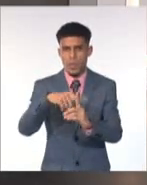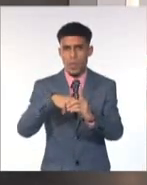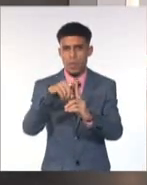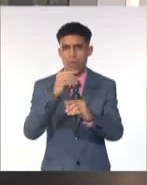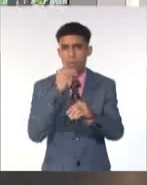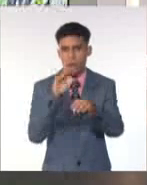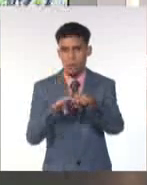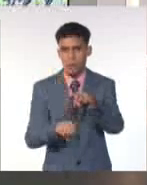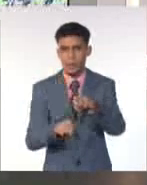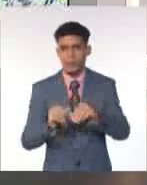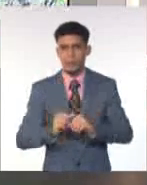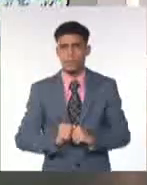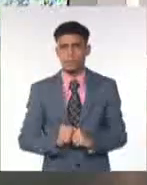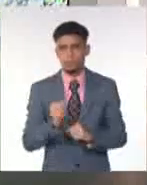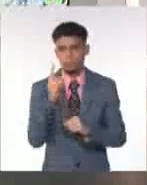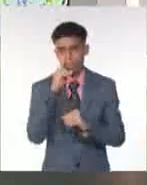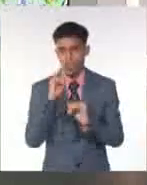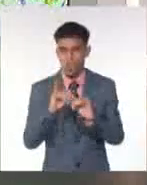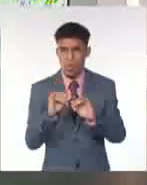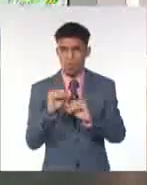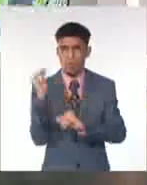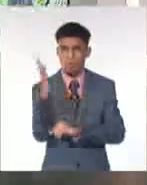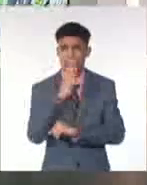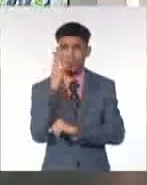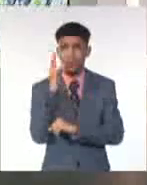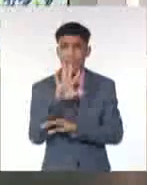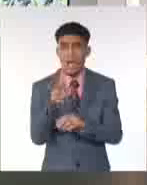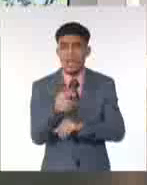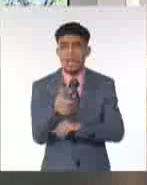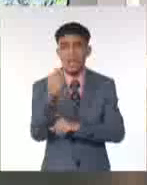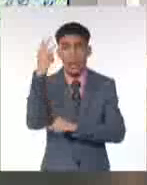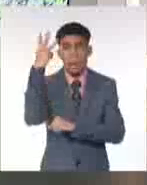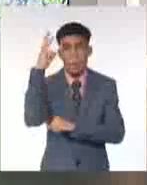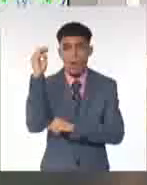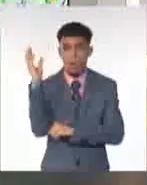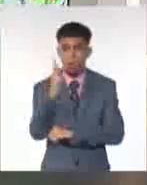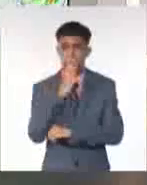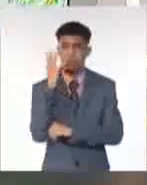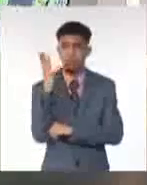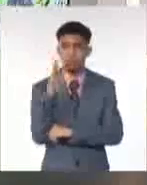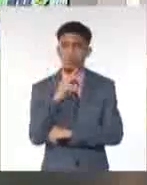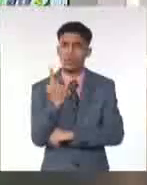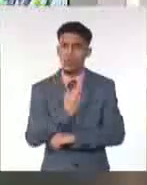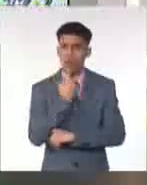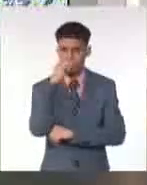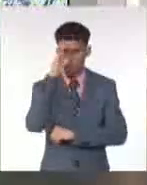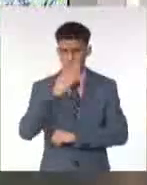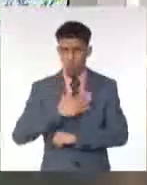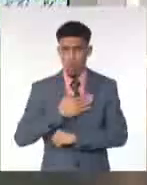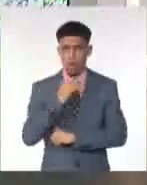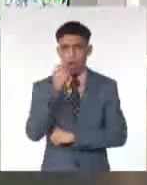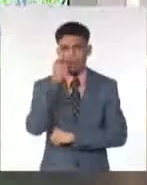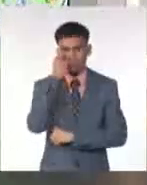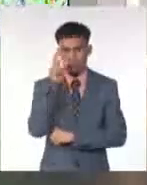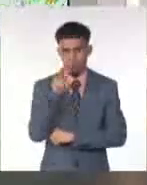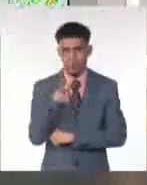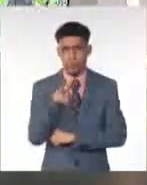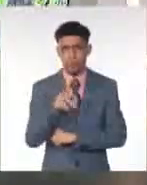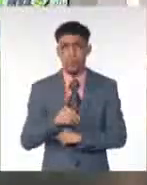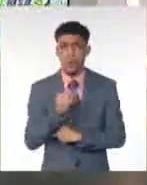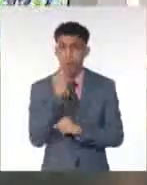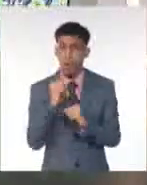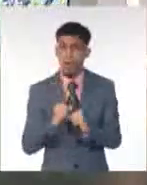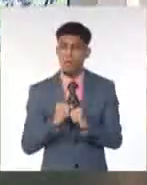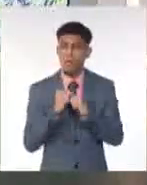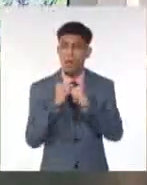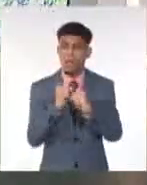temperatura máxima. Así que tenemos a Milton en el Golfo de México, un sistema que se mantiene bajo vigilancia, ya que va a ganar rápidamente en intensidad y puede en las